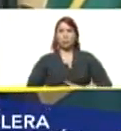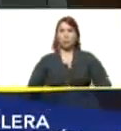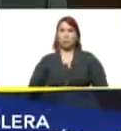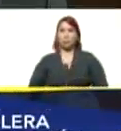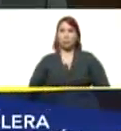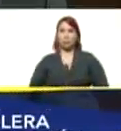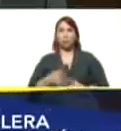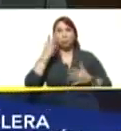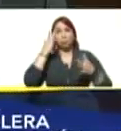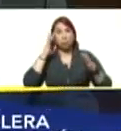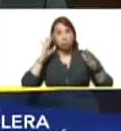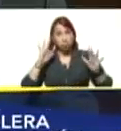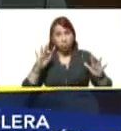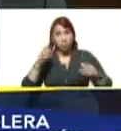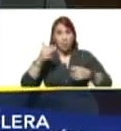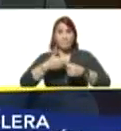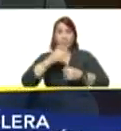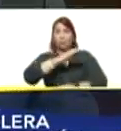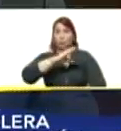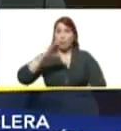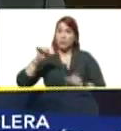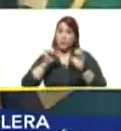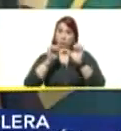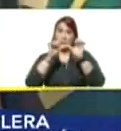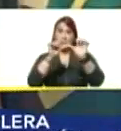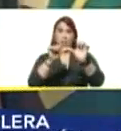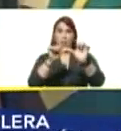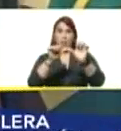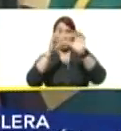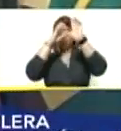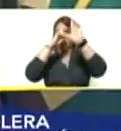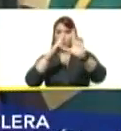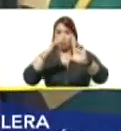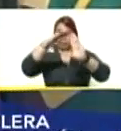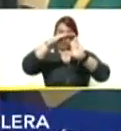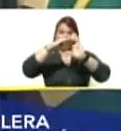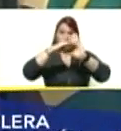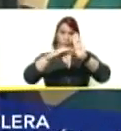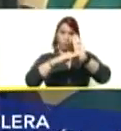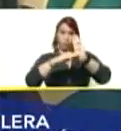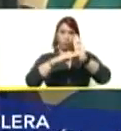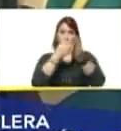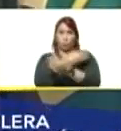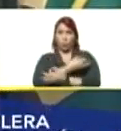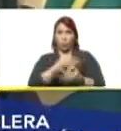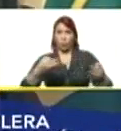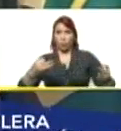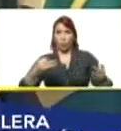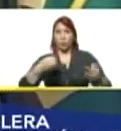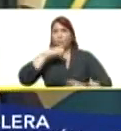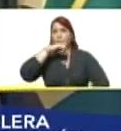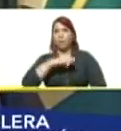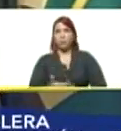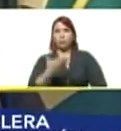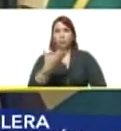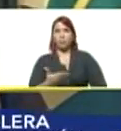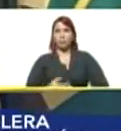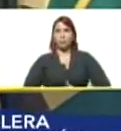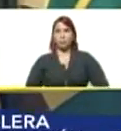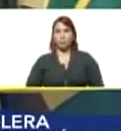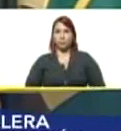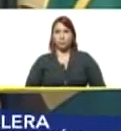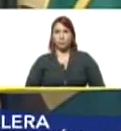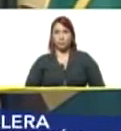la posibilidad de que Petrocaribe siguiera cumpliendo su extraordinario papel histórico para